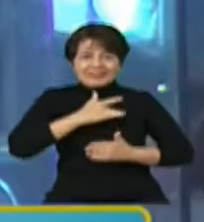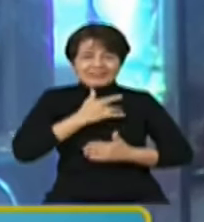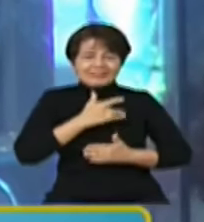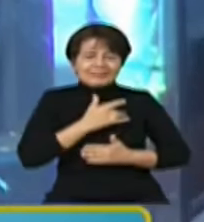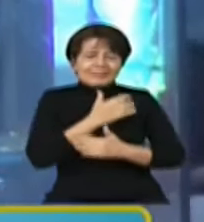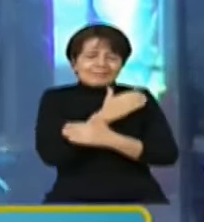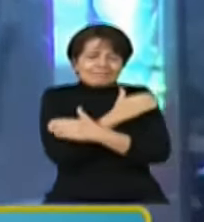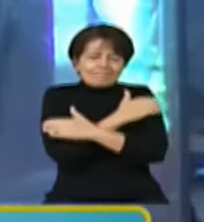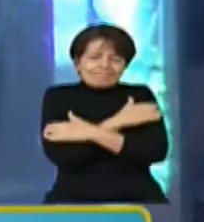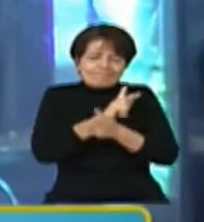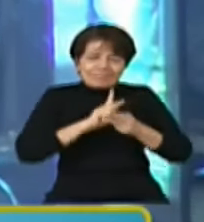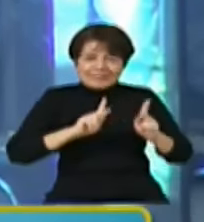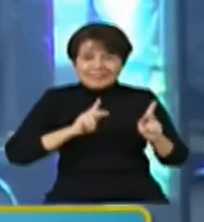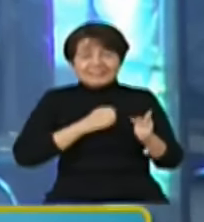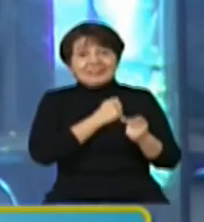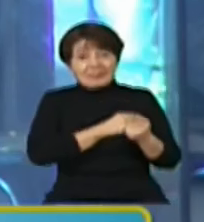perdón.